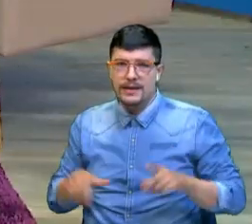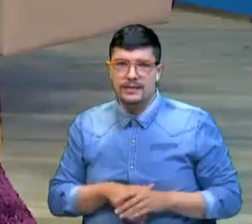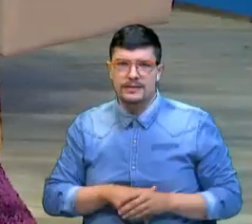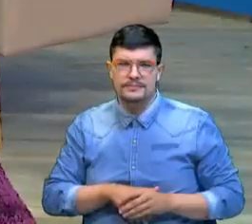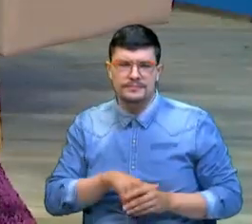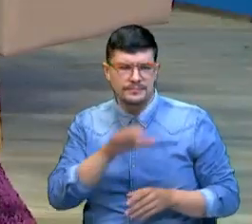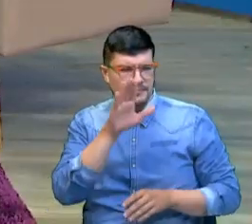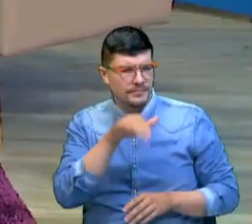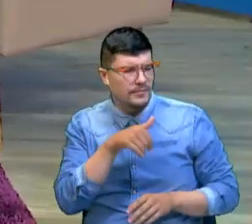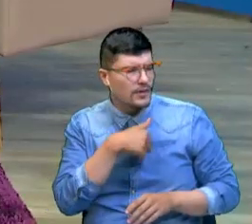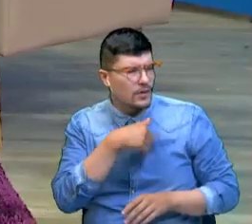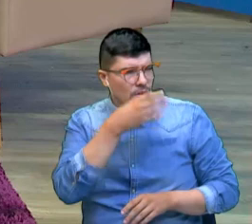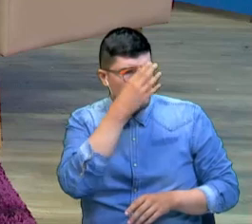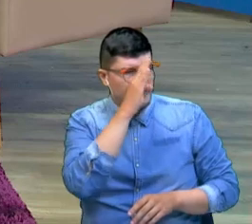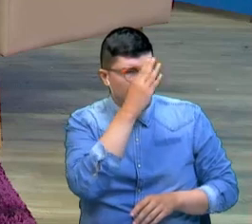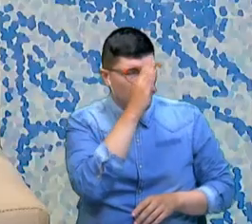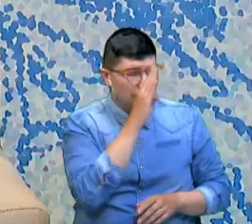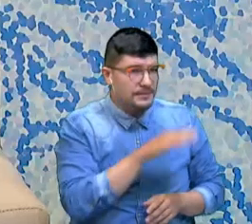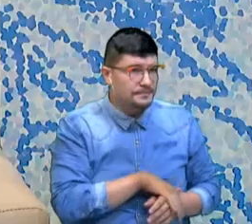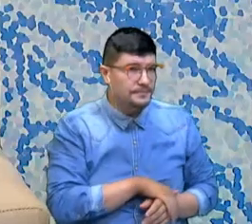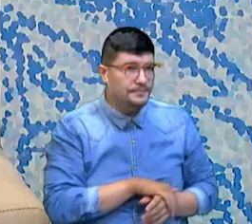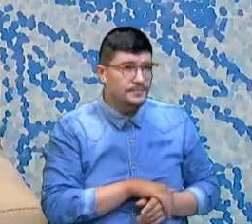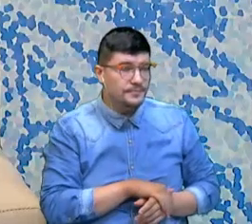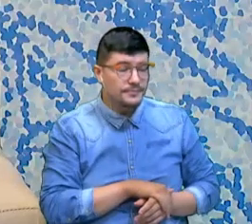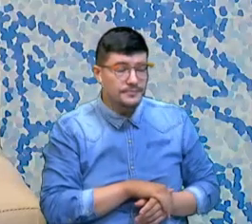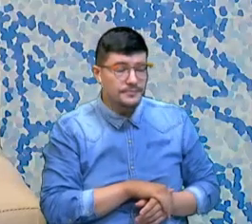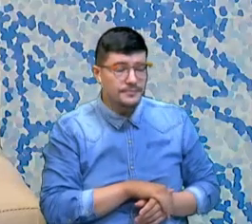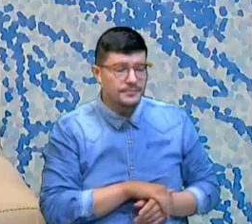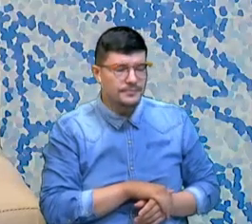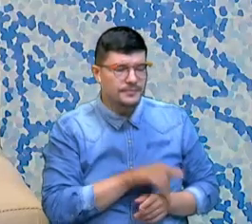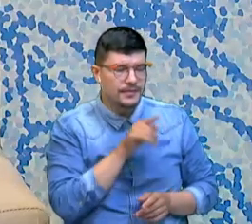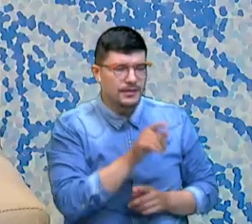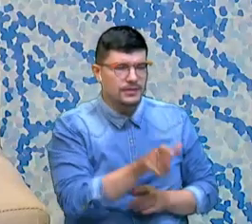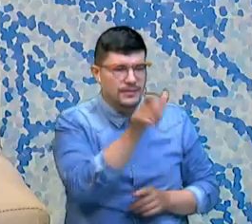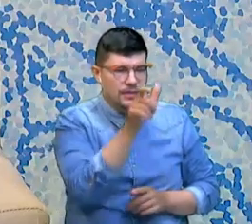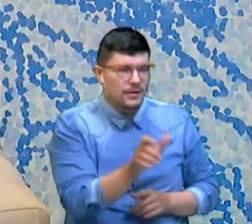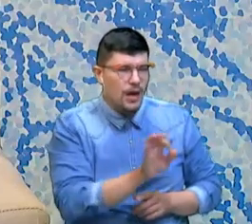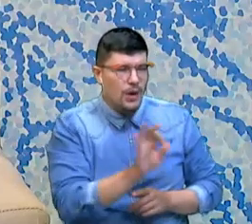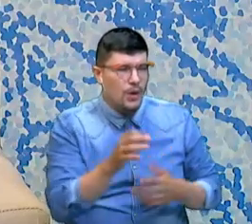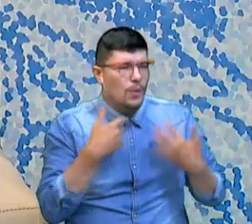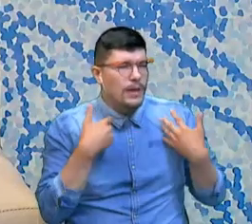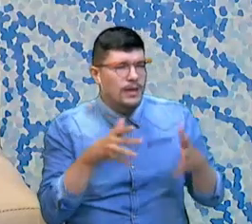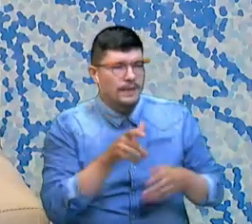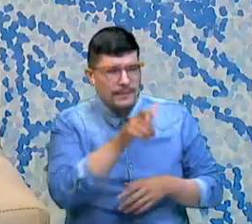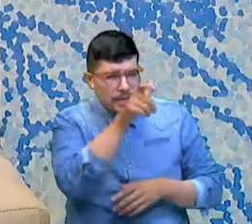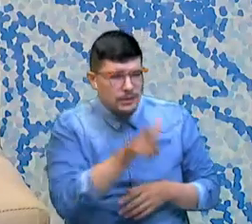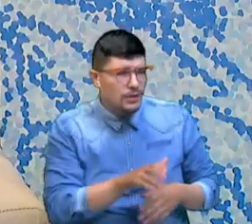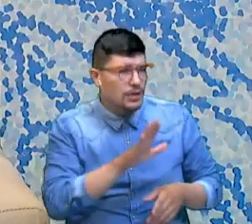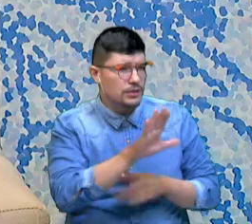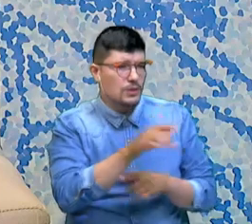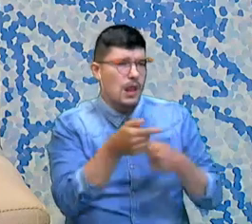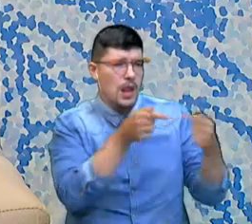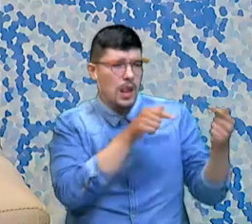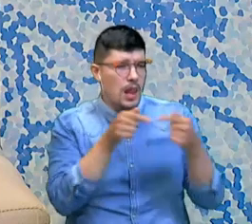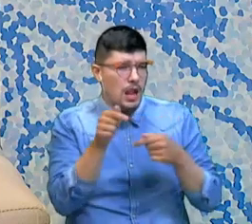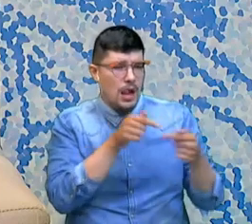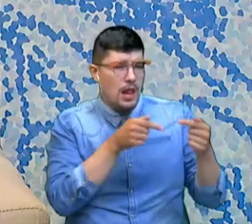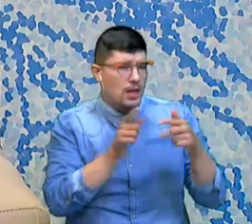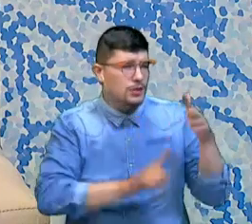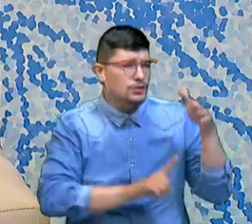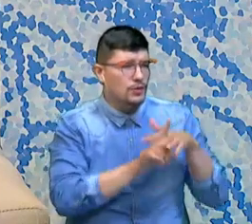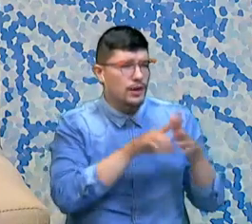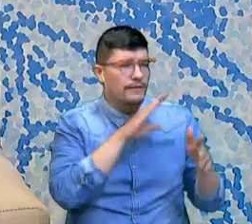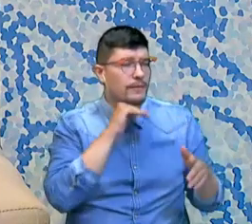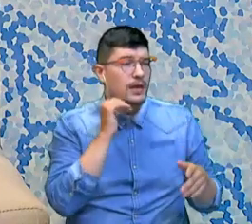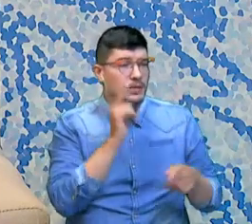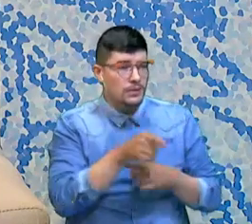Doc, a mí me asalta una inquietud. Si a esa persona o a cualquier persona que tiene en discusión el origen y le paga